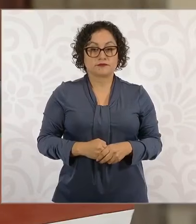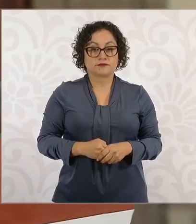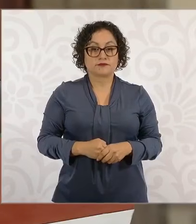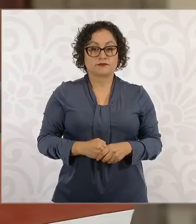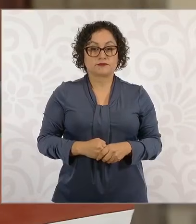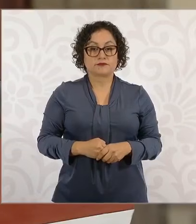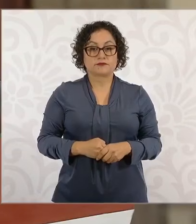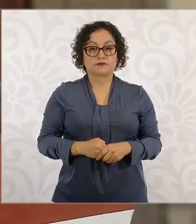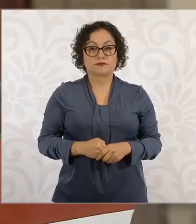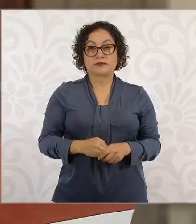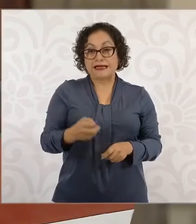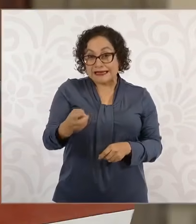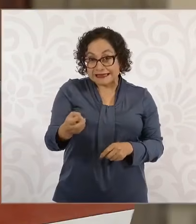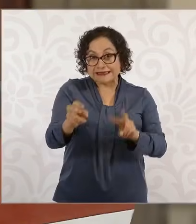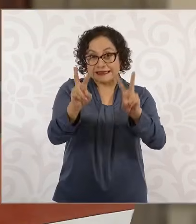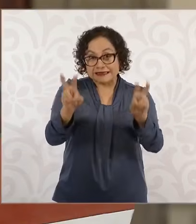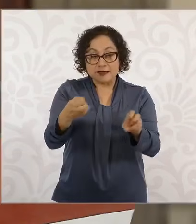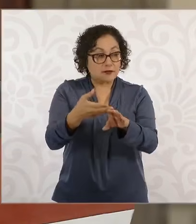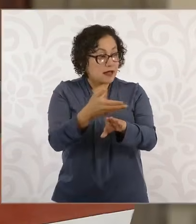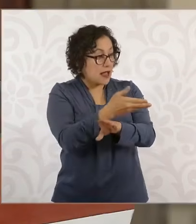Eso fue un debate en el siglo XIX.